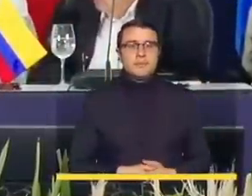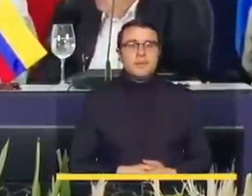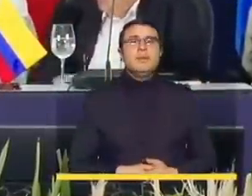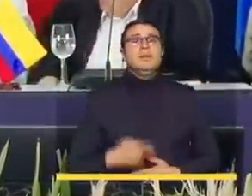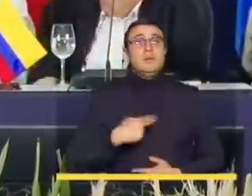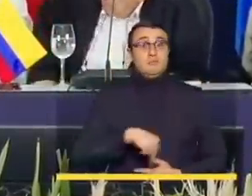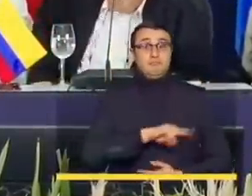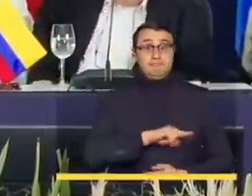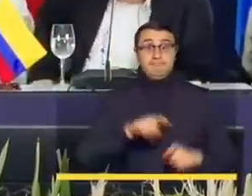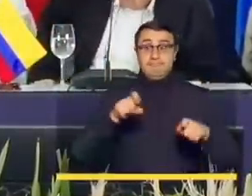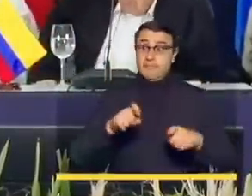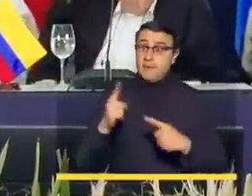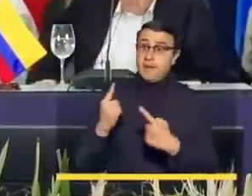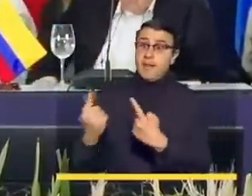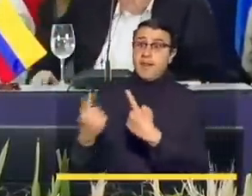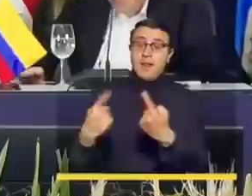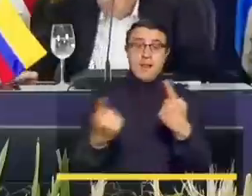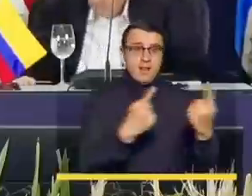y discutiendo.